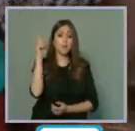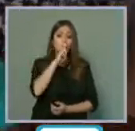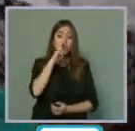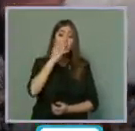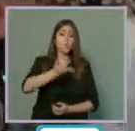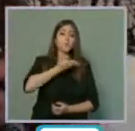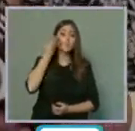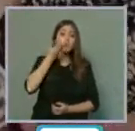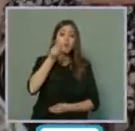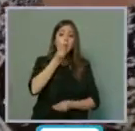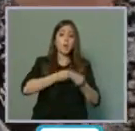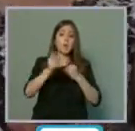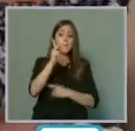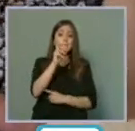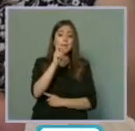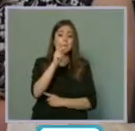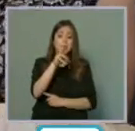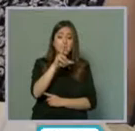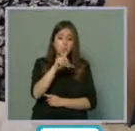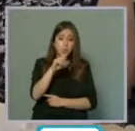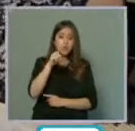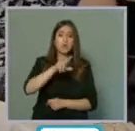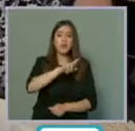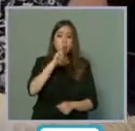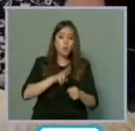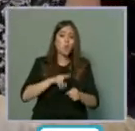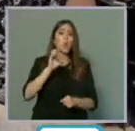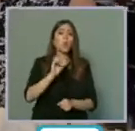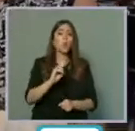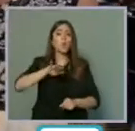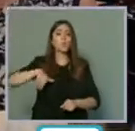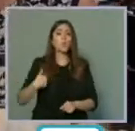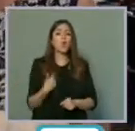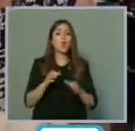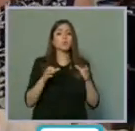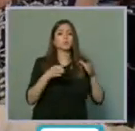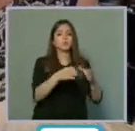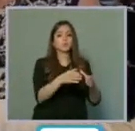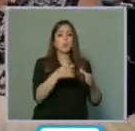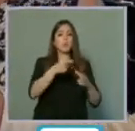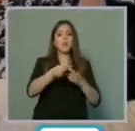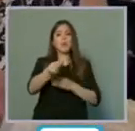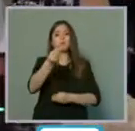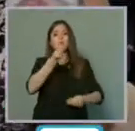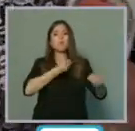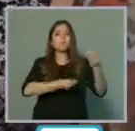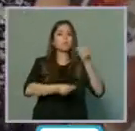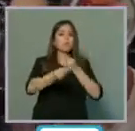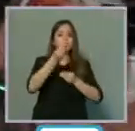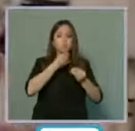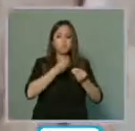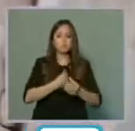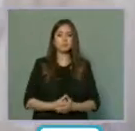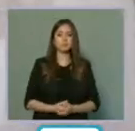sean forma natural, fresco o en conserva. Y en conserva lo comen de más. No, aquí es